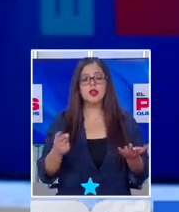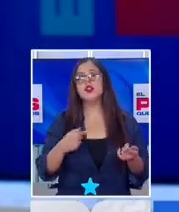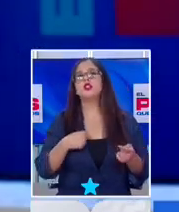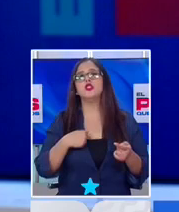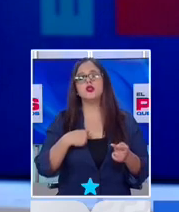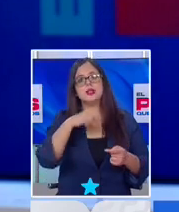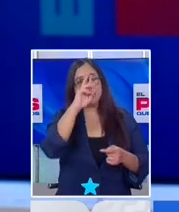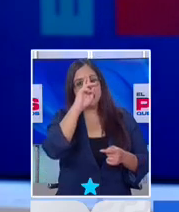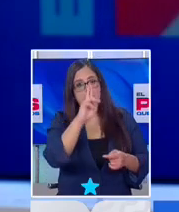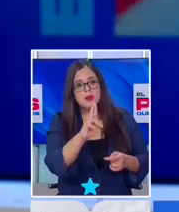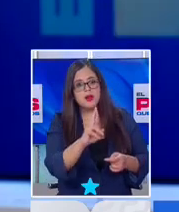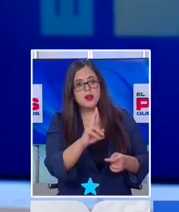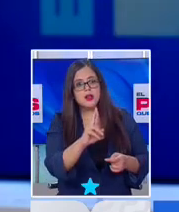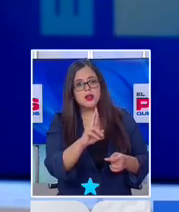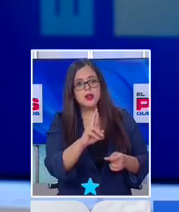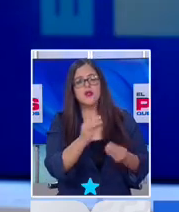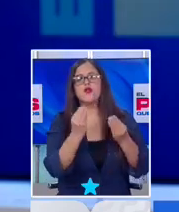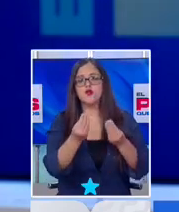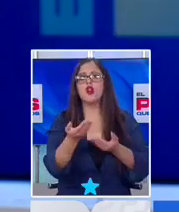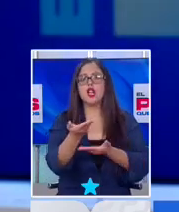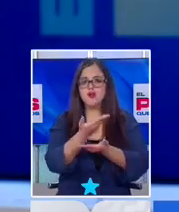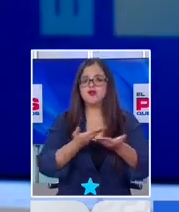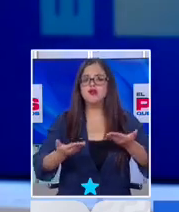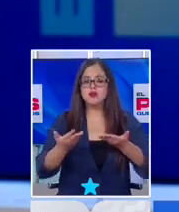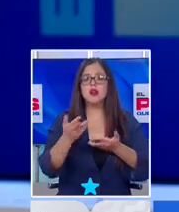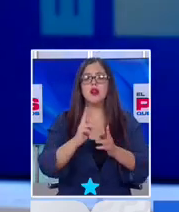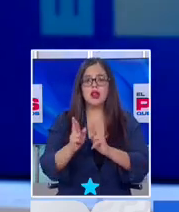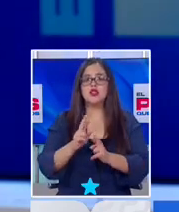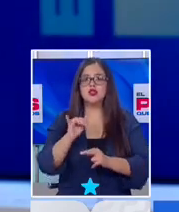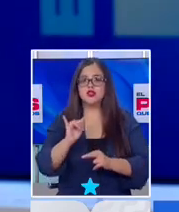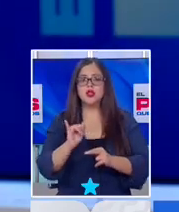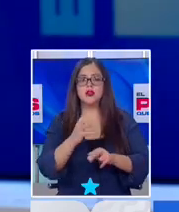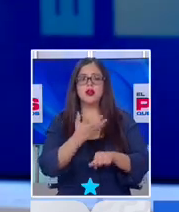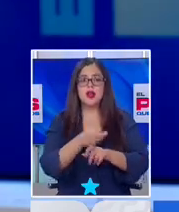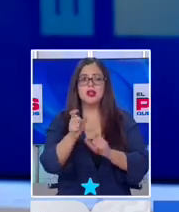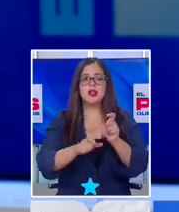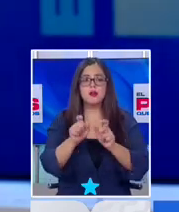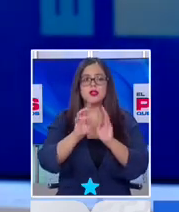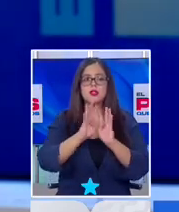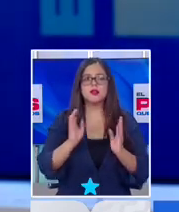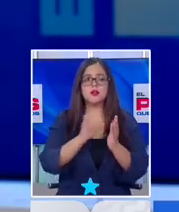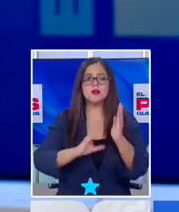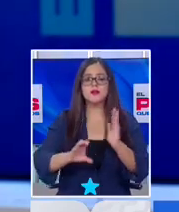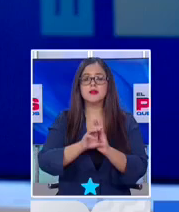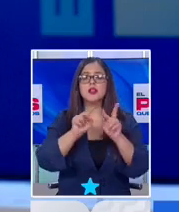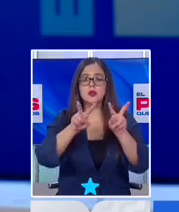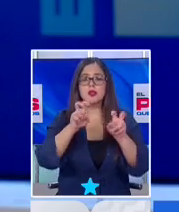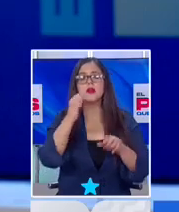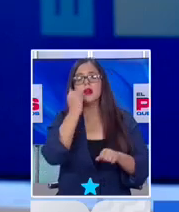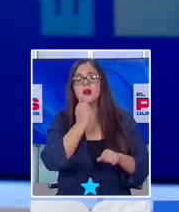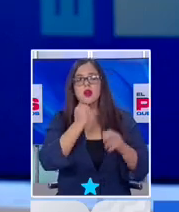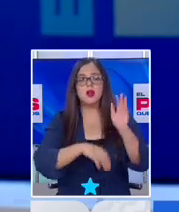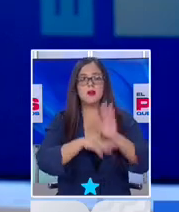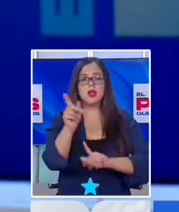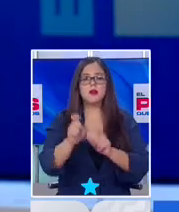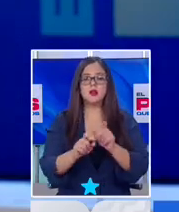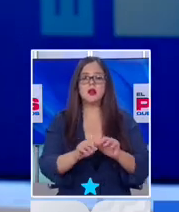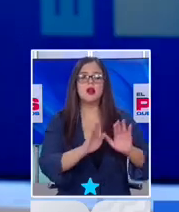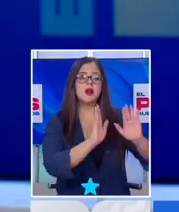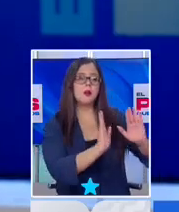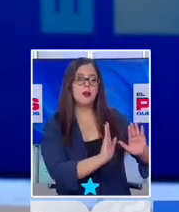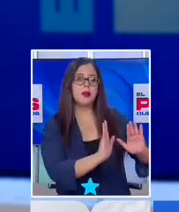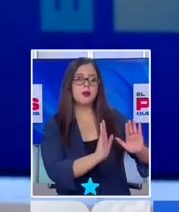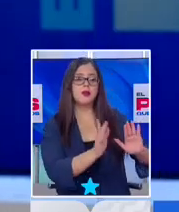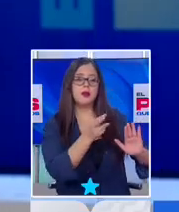aplaudo efectivamente que hay una buena relación yo creo que en general hay buena relación entre los convencionales que tengo un trato muy cordial con la mayoría para un segundo para tu vida